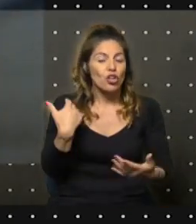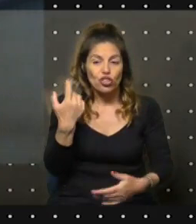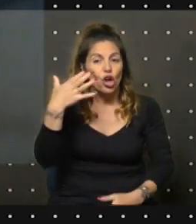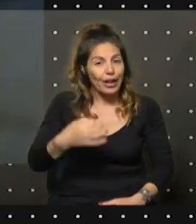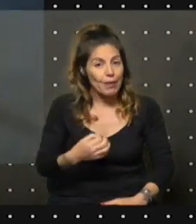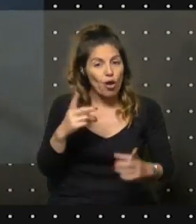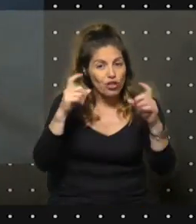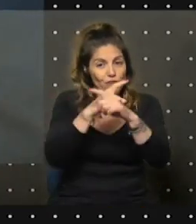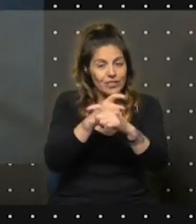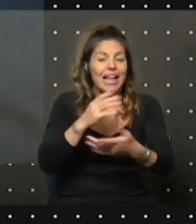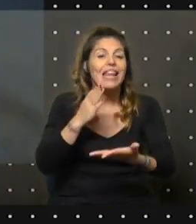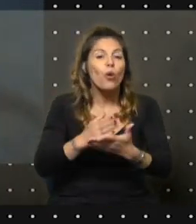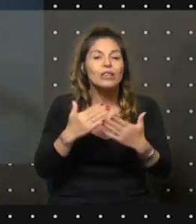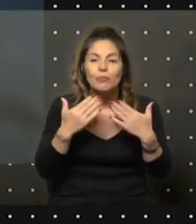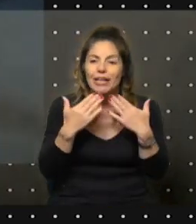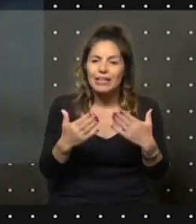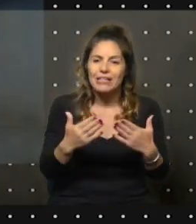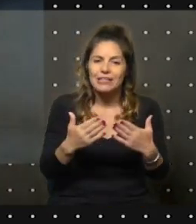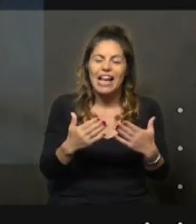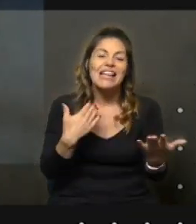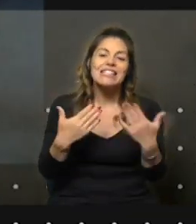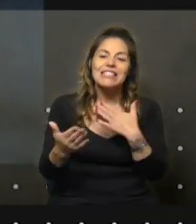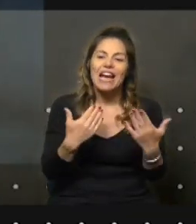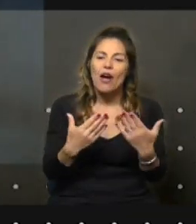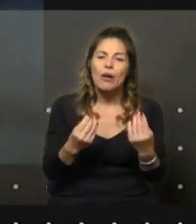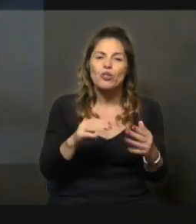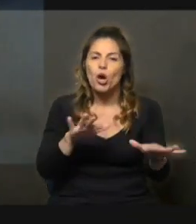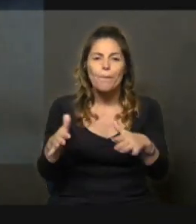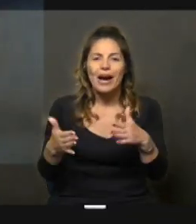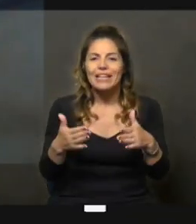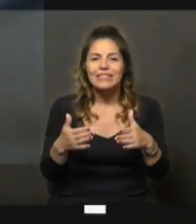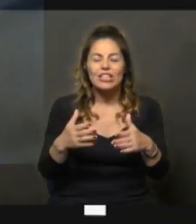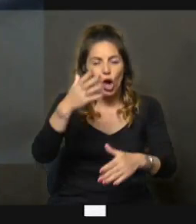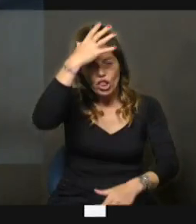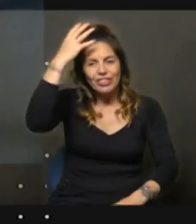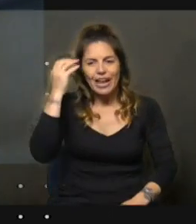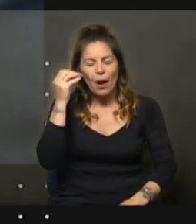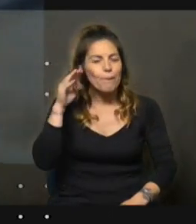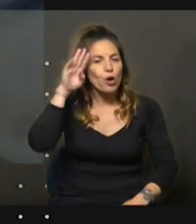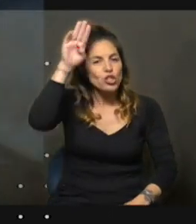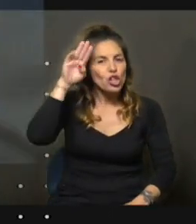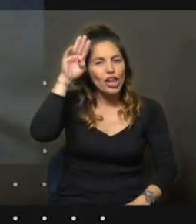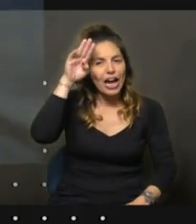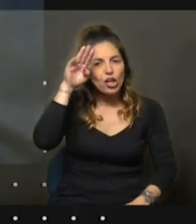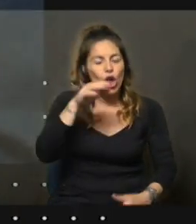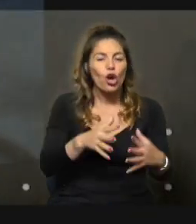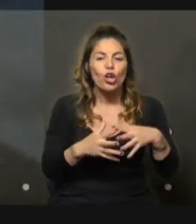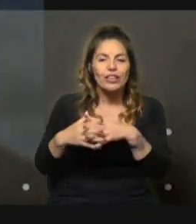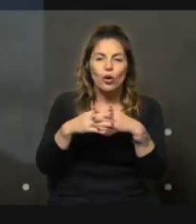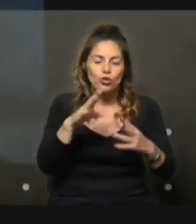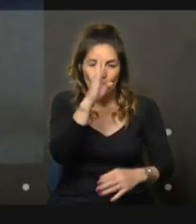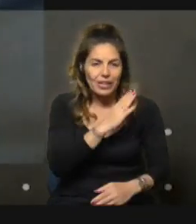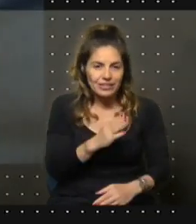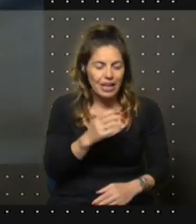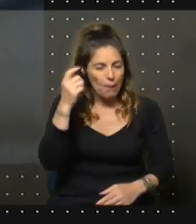complicado la última hermano y te agradezco se habla de que hay mucho parecido tran bolsonaro con lo que pasó en Estados Unidos y Brasil pensas que puede pasar